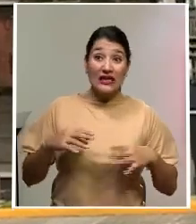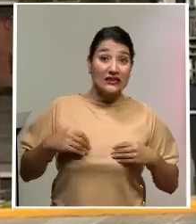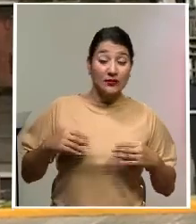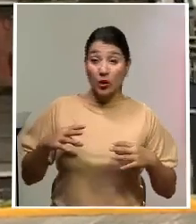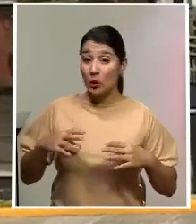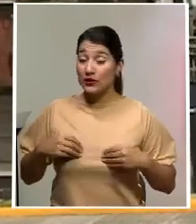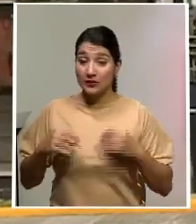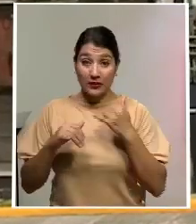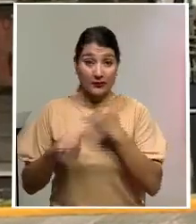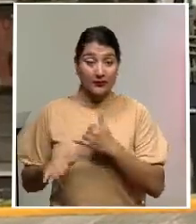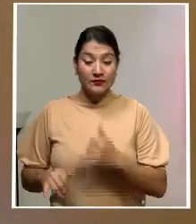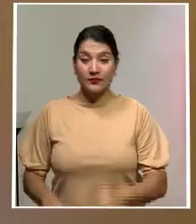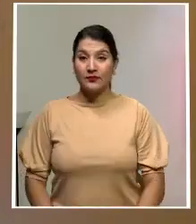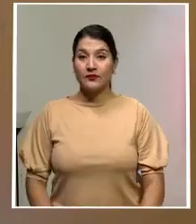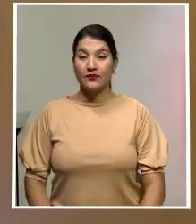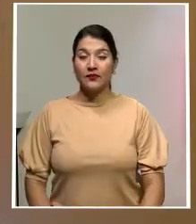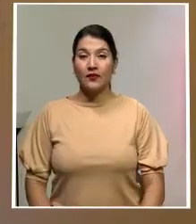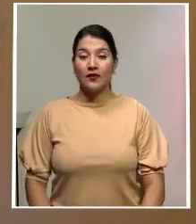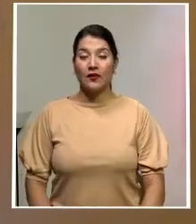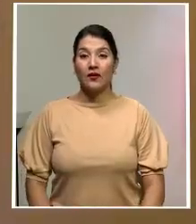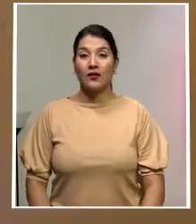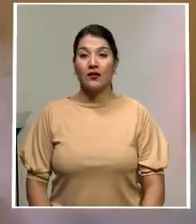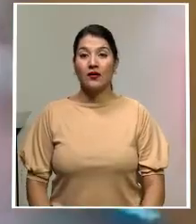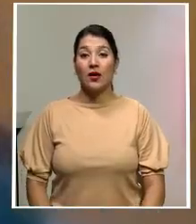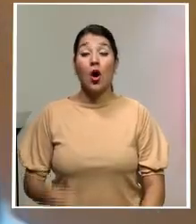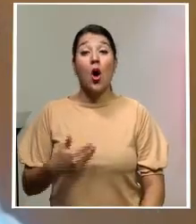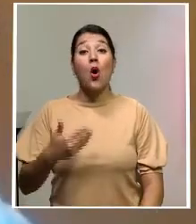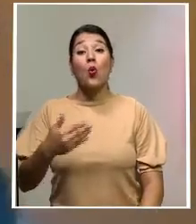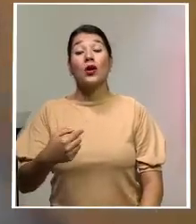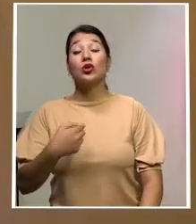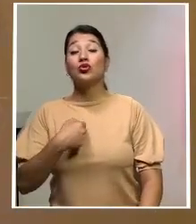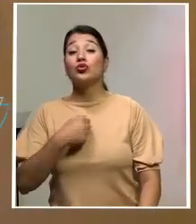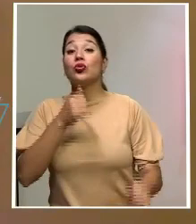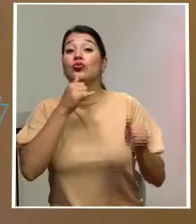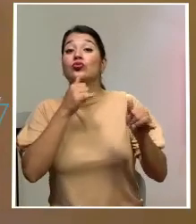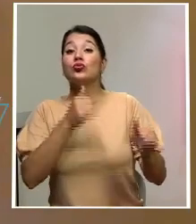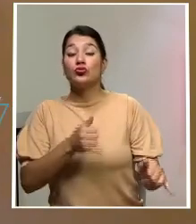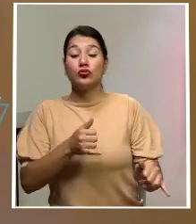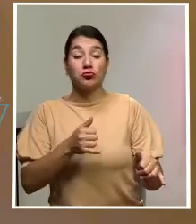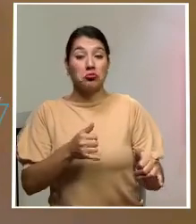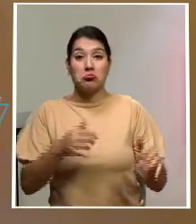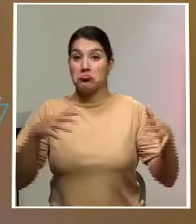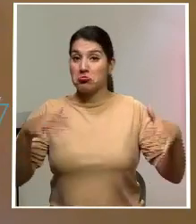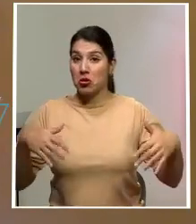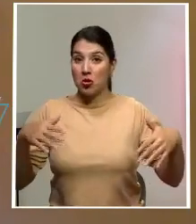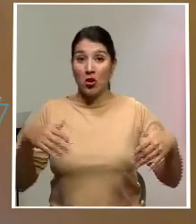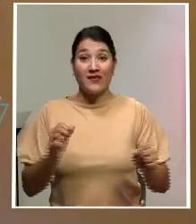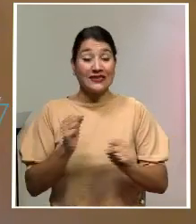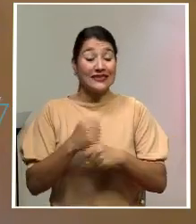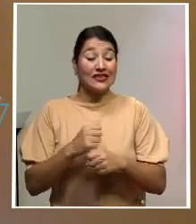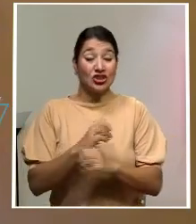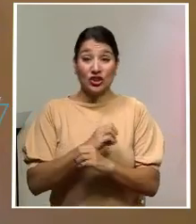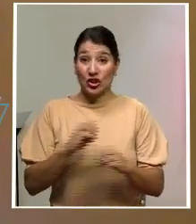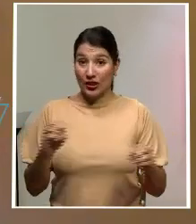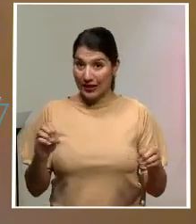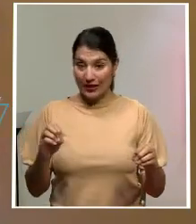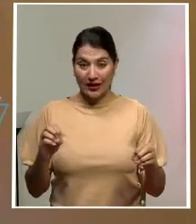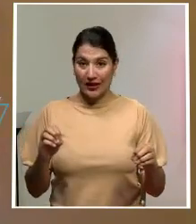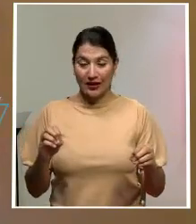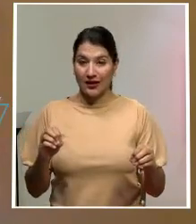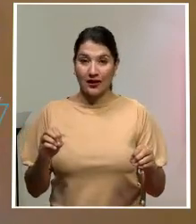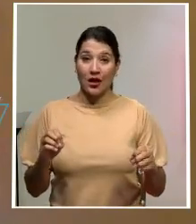acción. Desde el momento en que se interpuso el recurso de amparo, no se ha tramitado nada, no se